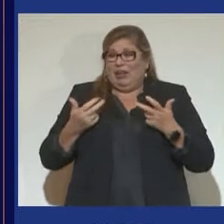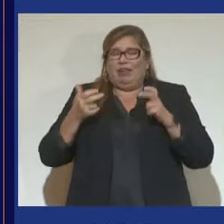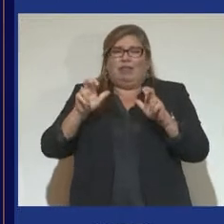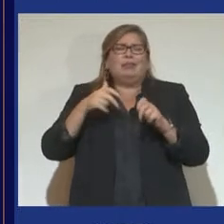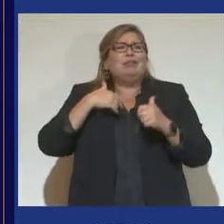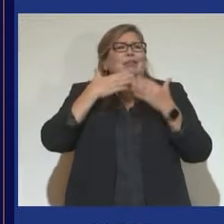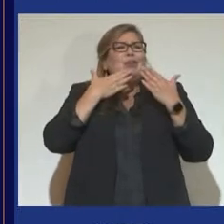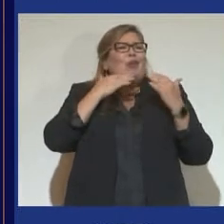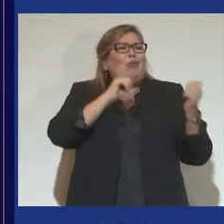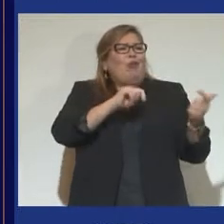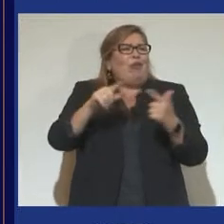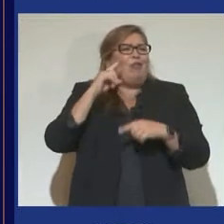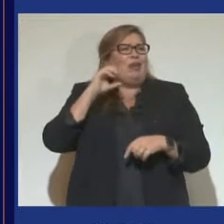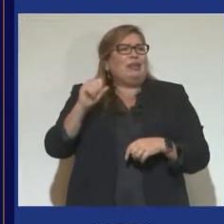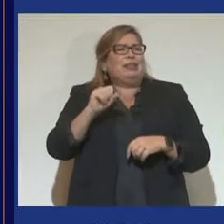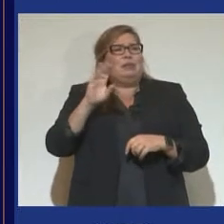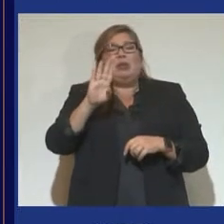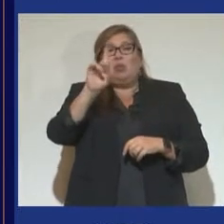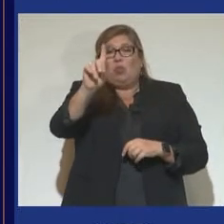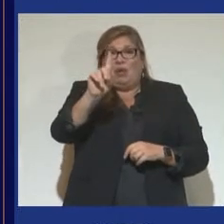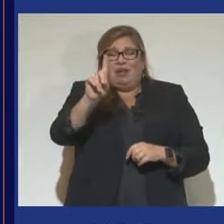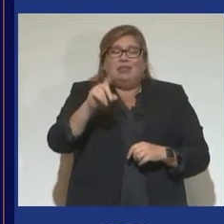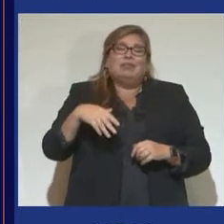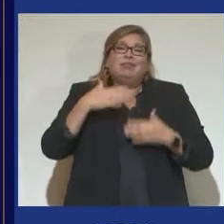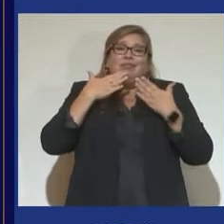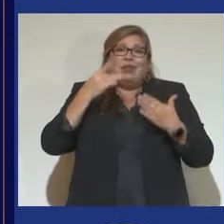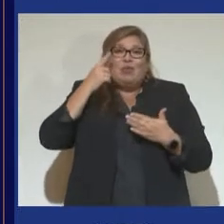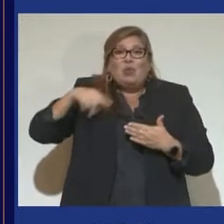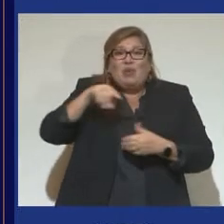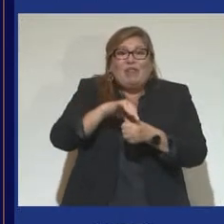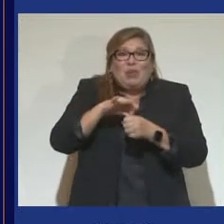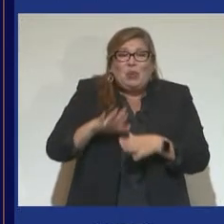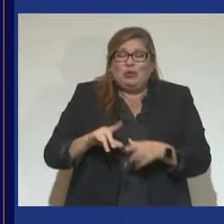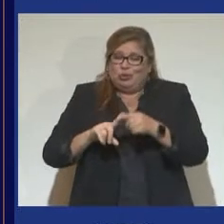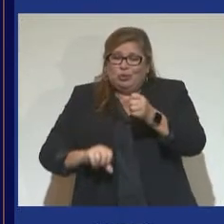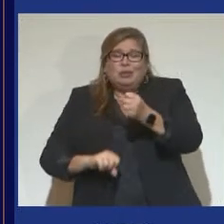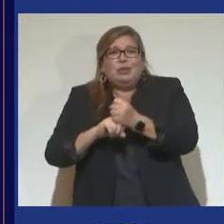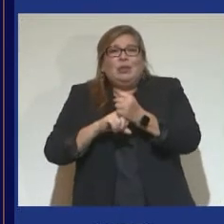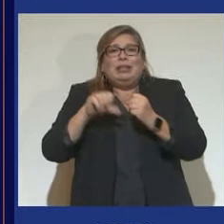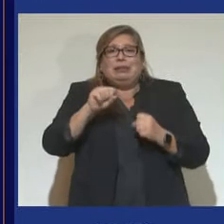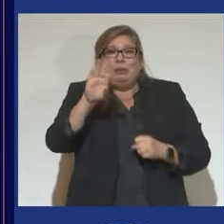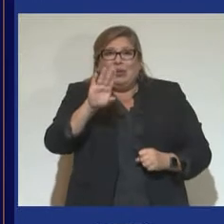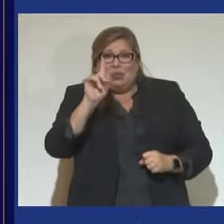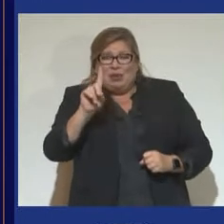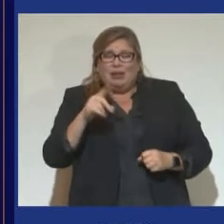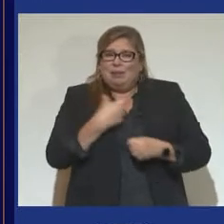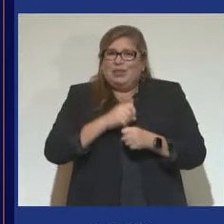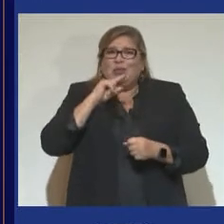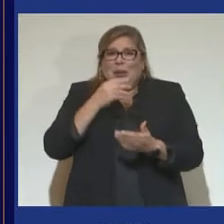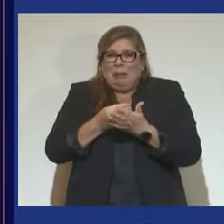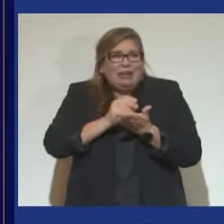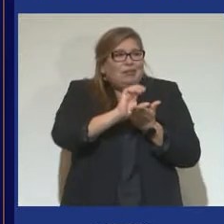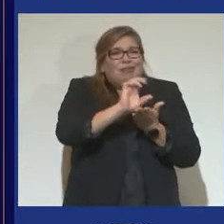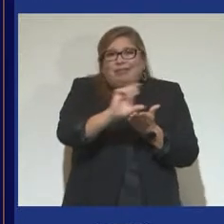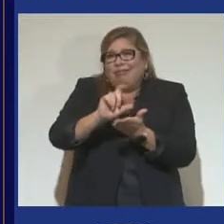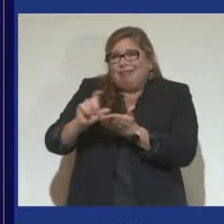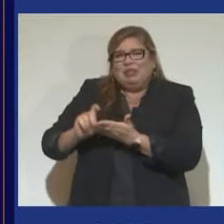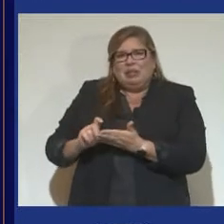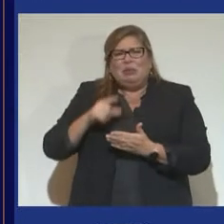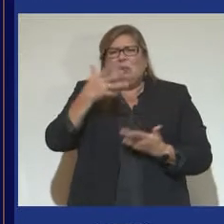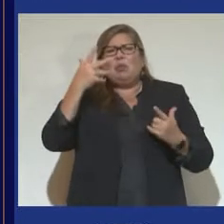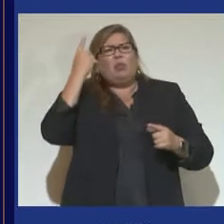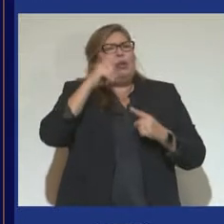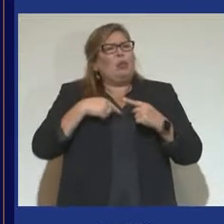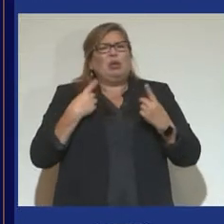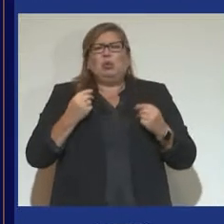líderes por a los votantes también por ayudarnos a aceptar la propuesta de sub1